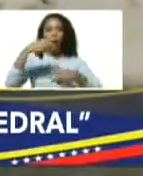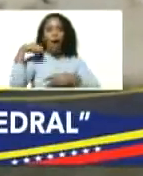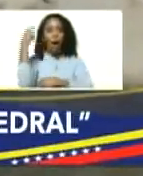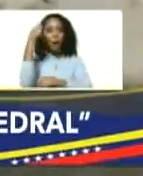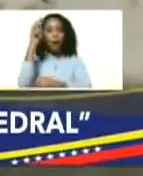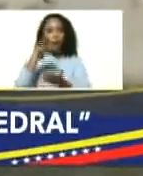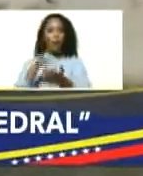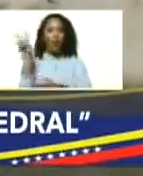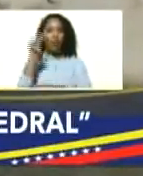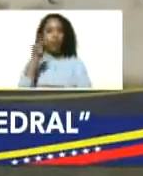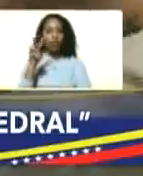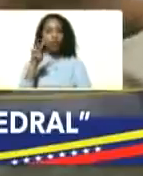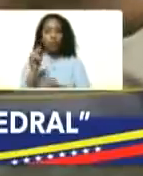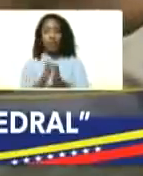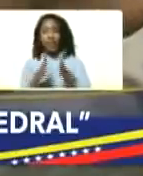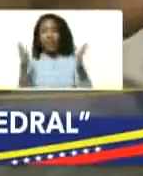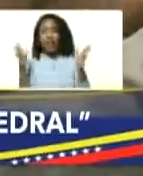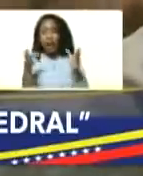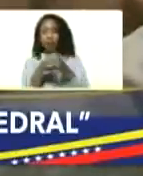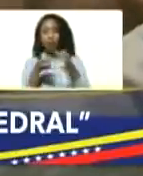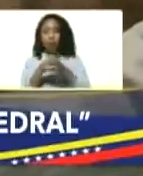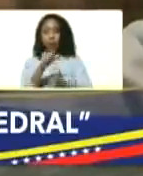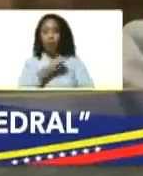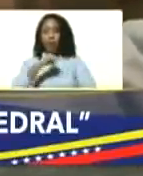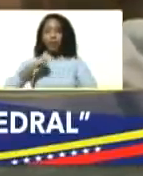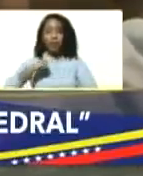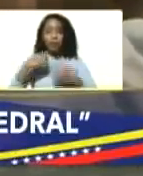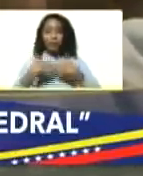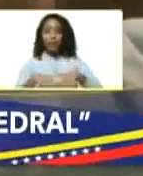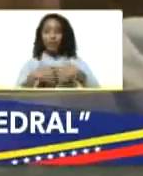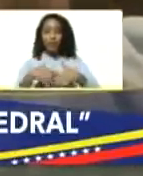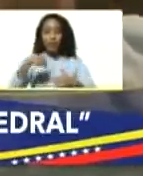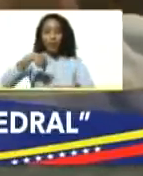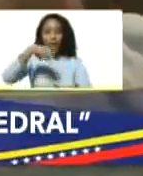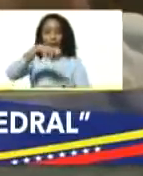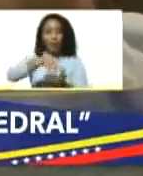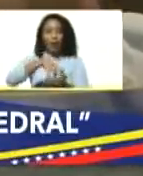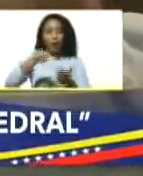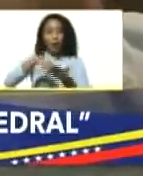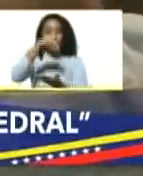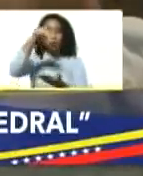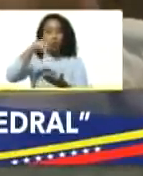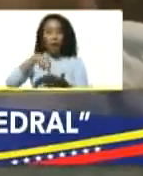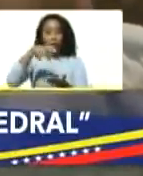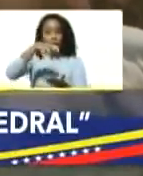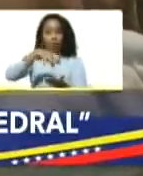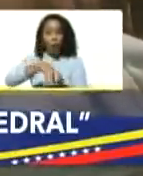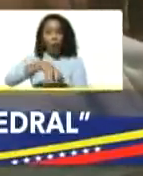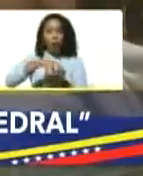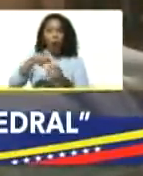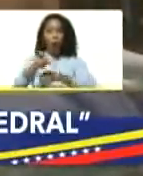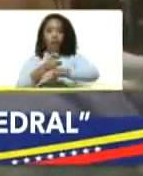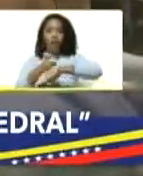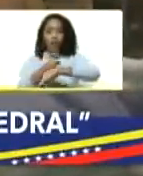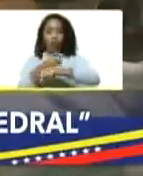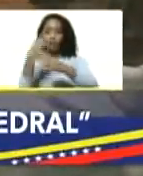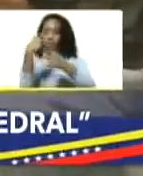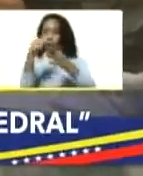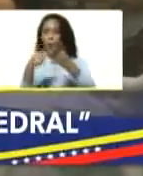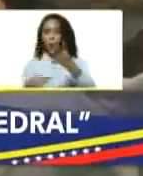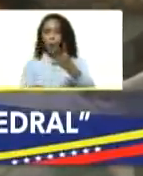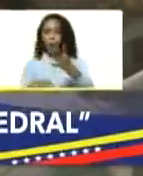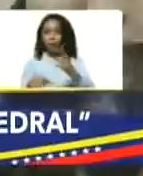donde gran cantidad de productores privados las empresas del estado nacionales regionales de la gobernación etcétera